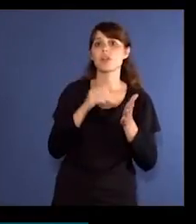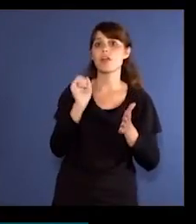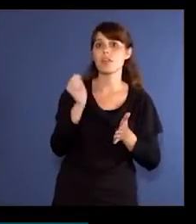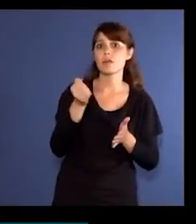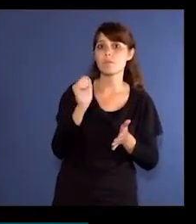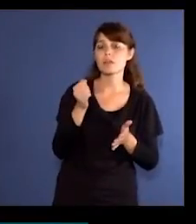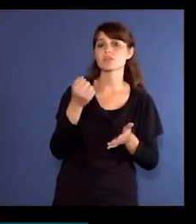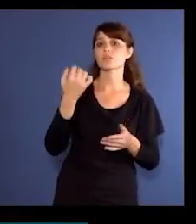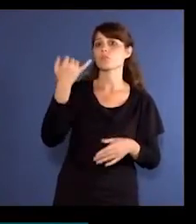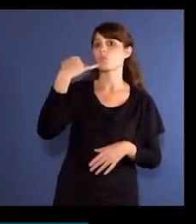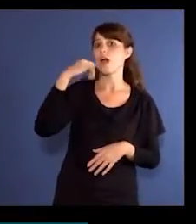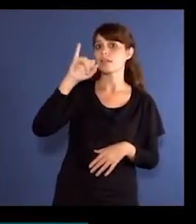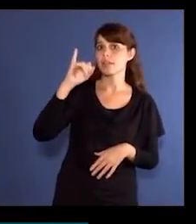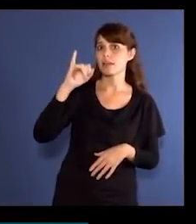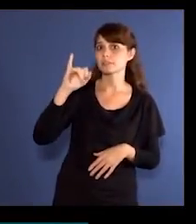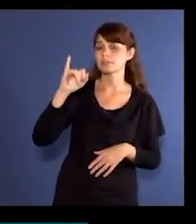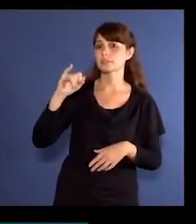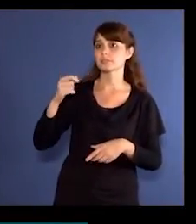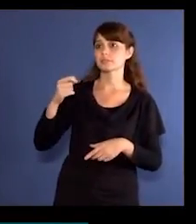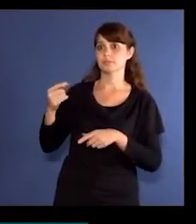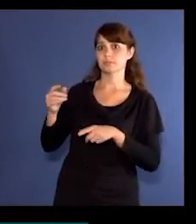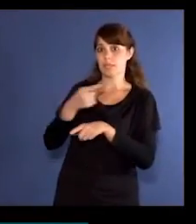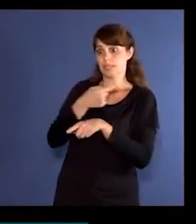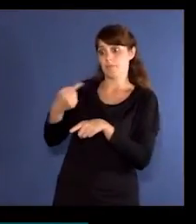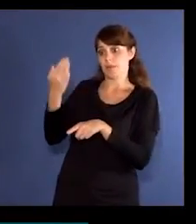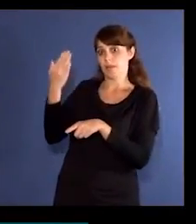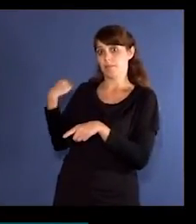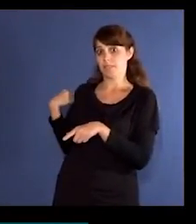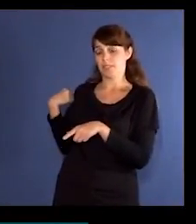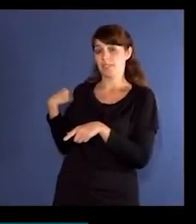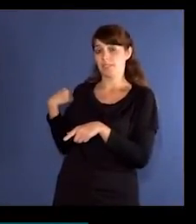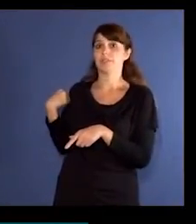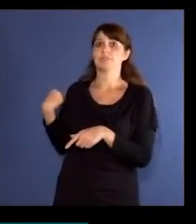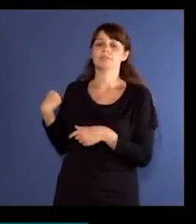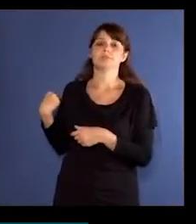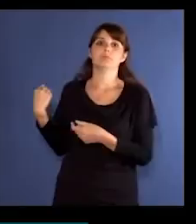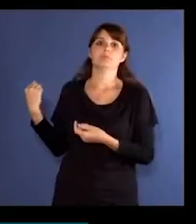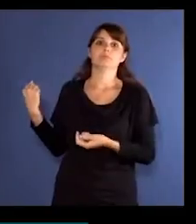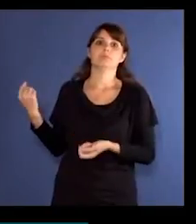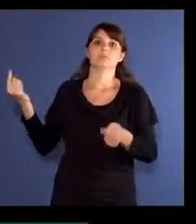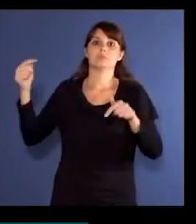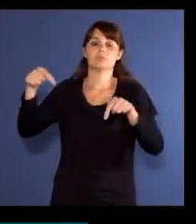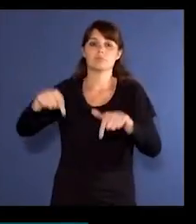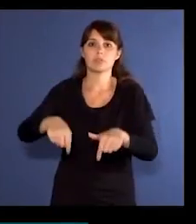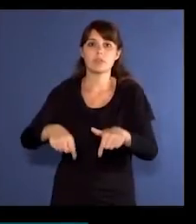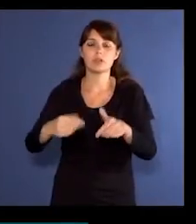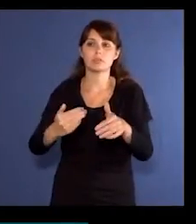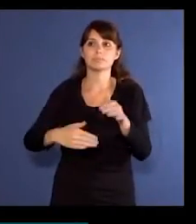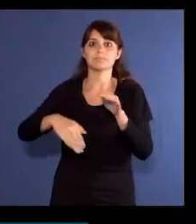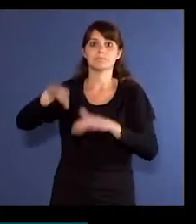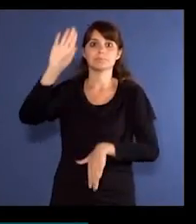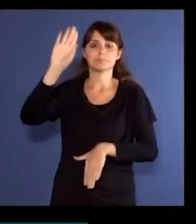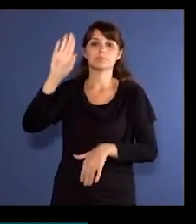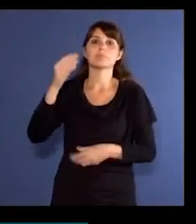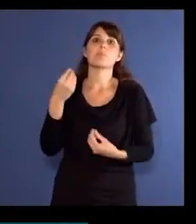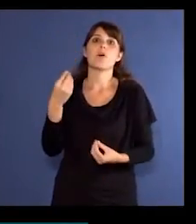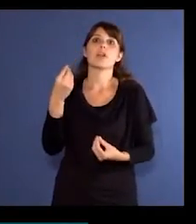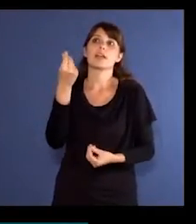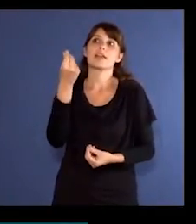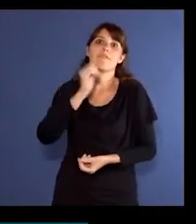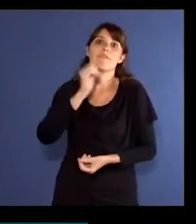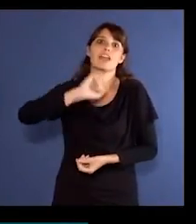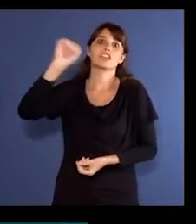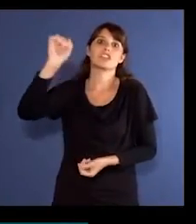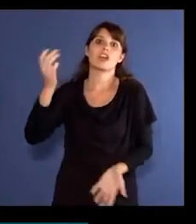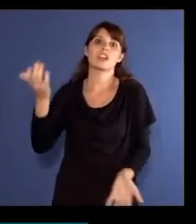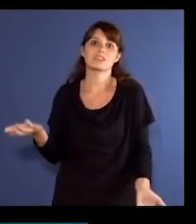pasada, sumados a los 30.000 millones al 27%, en ambos casos indexados a la inflación.